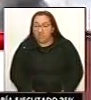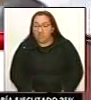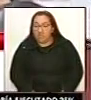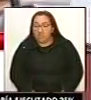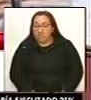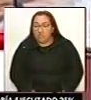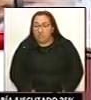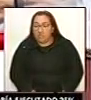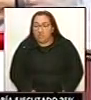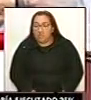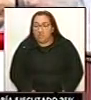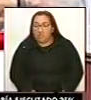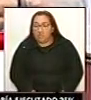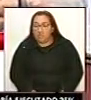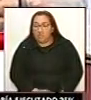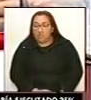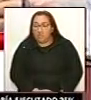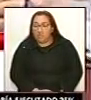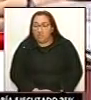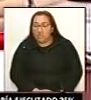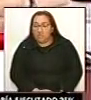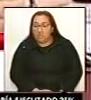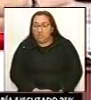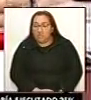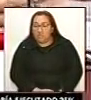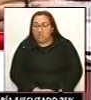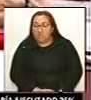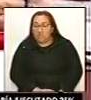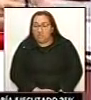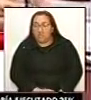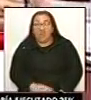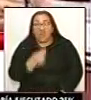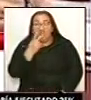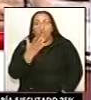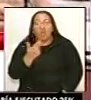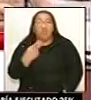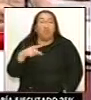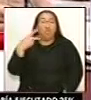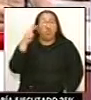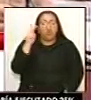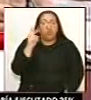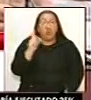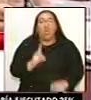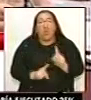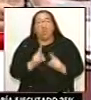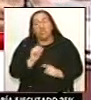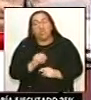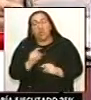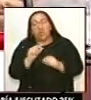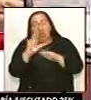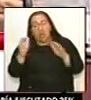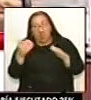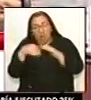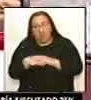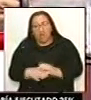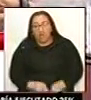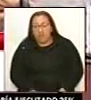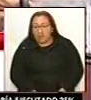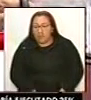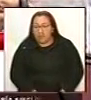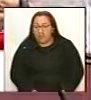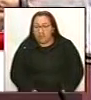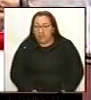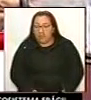decantar donde puede haber exceso o puede haber algo en el almacenamiento, en